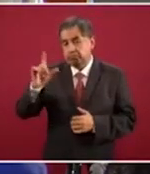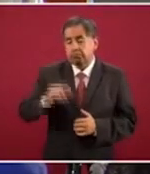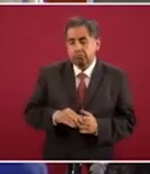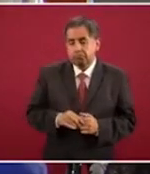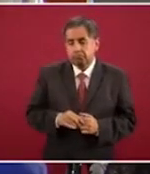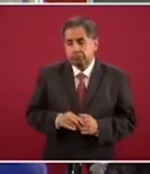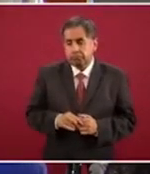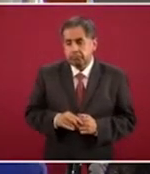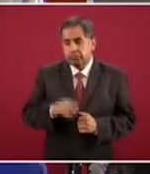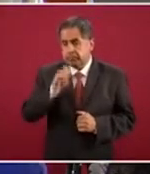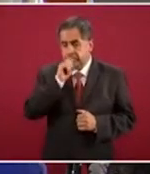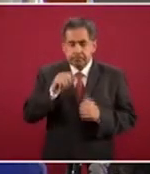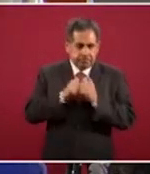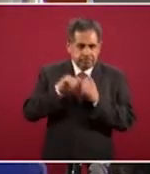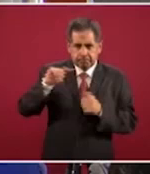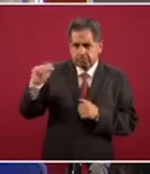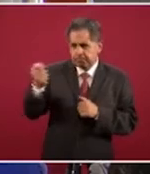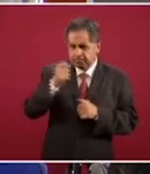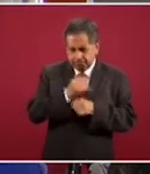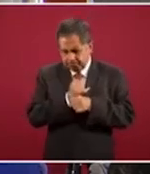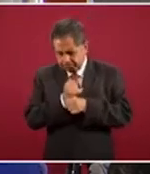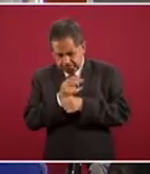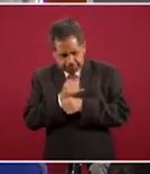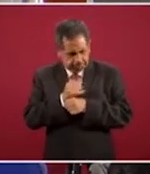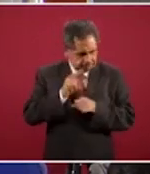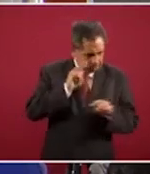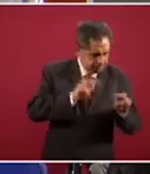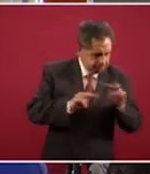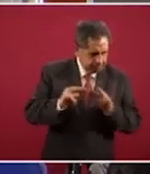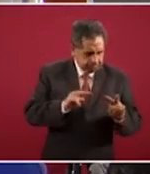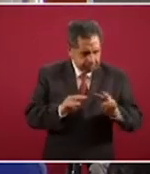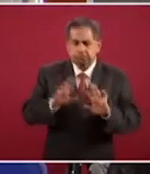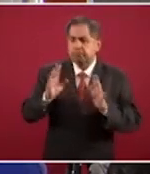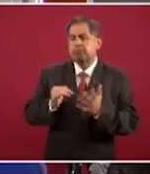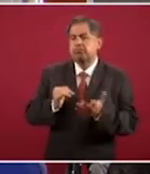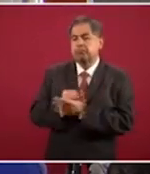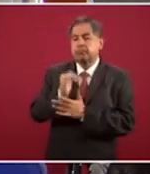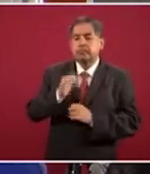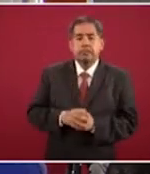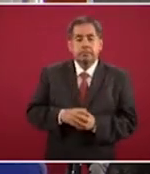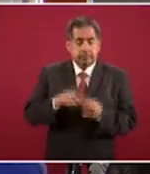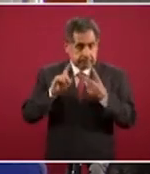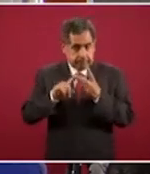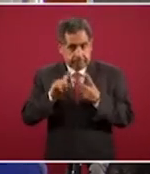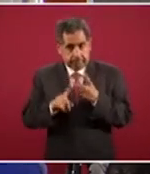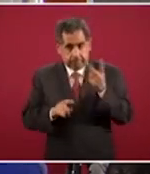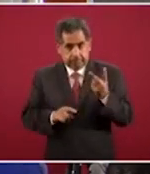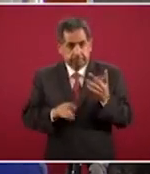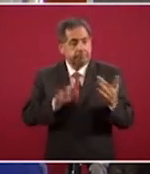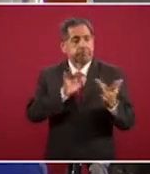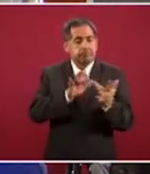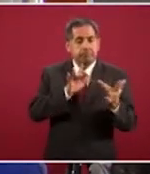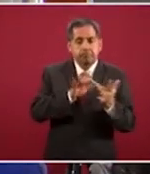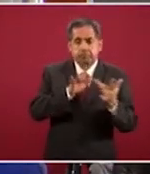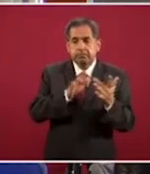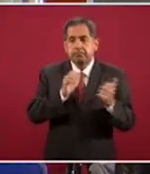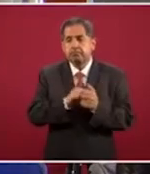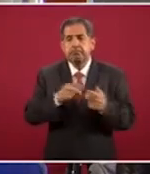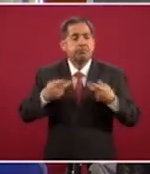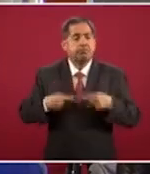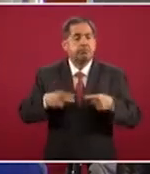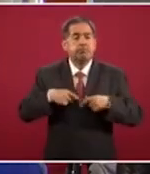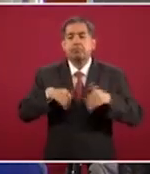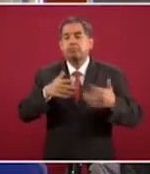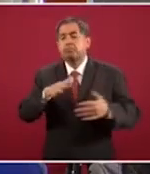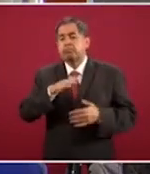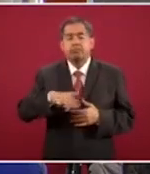de carácter tecnológico. Y segundo, estamos en diálogo permanente con los ciudadanos, o sea,